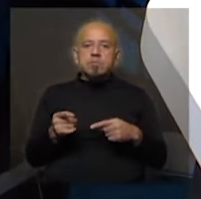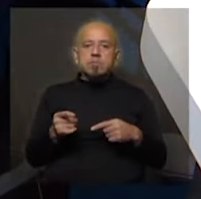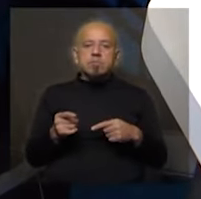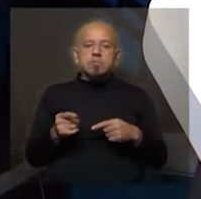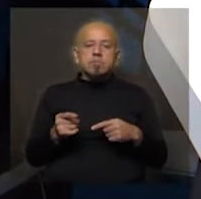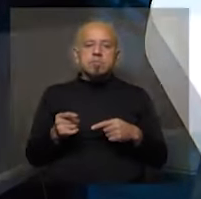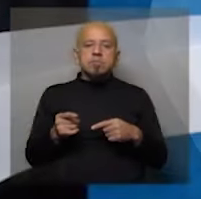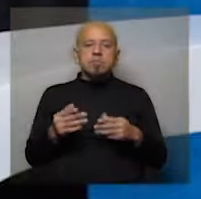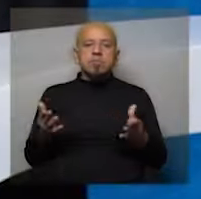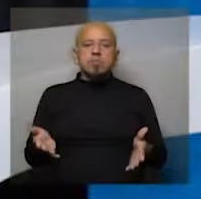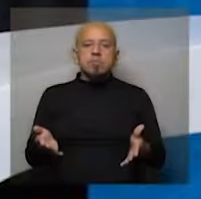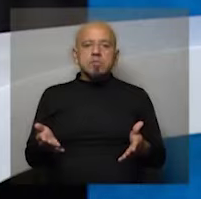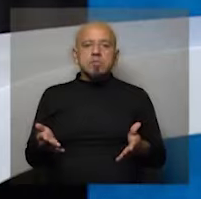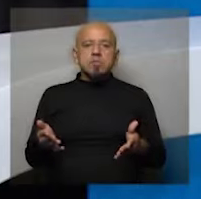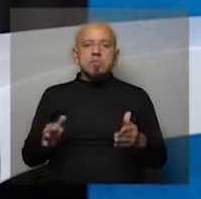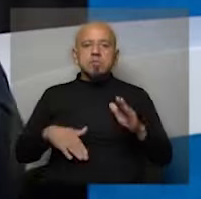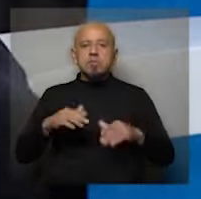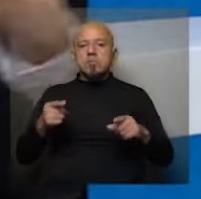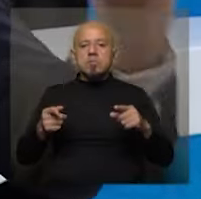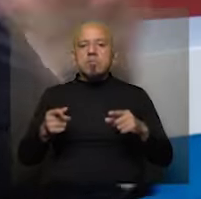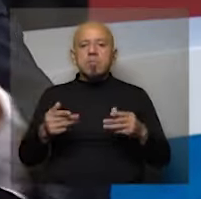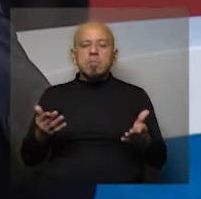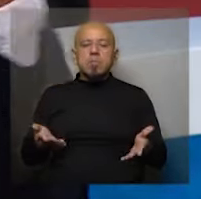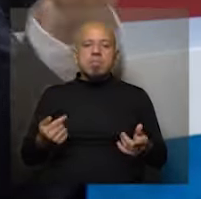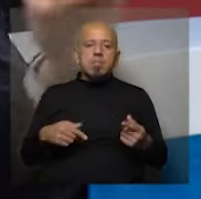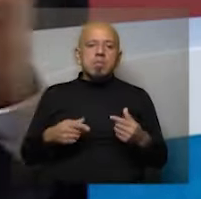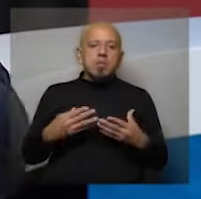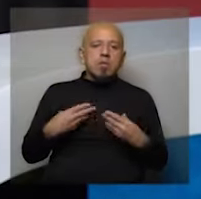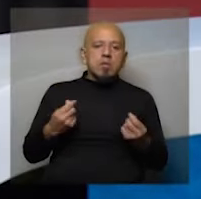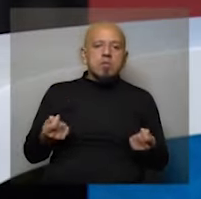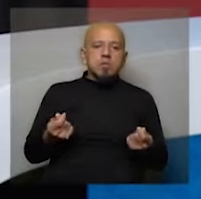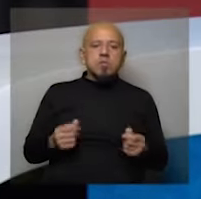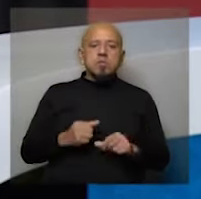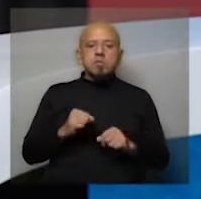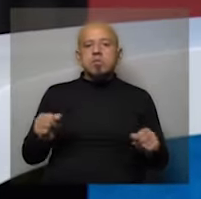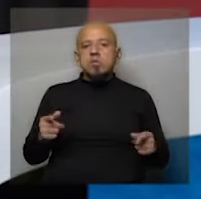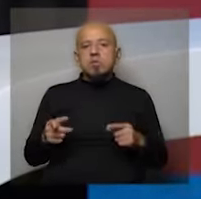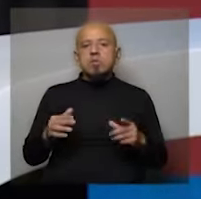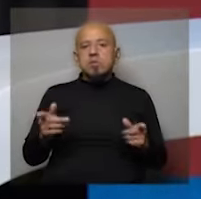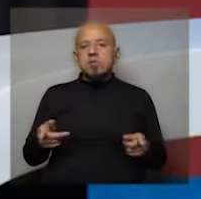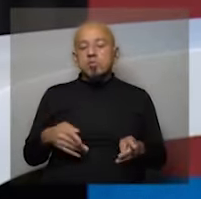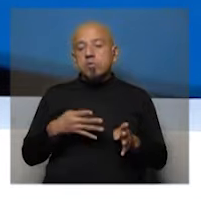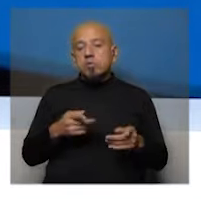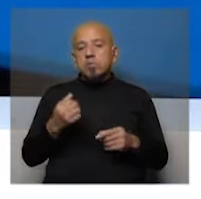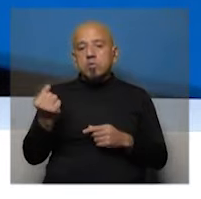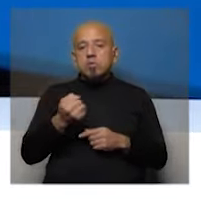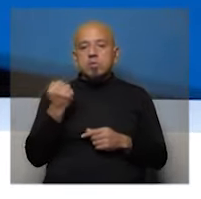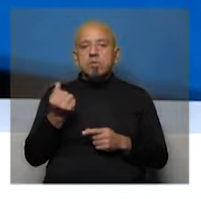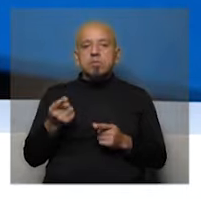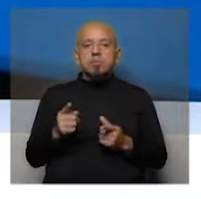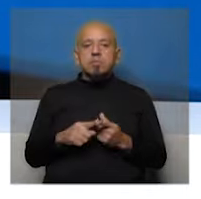puedan ir a denunciar Y muchos dicen bueno no estoy seguro no estoy en las condiciones de poder ir ese es un gran desafío también en